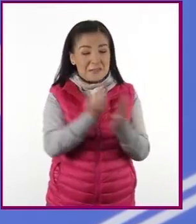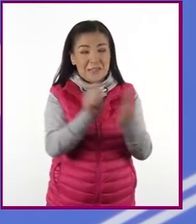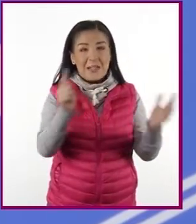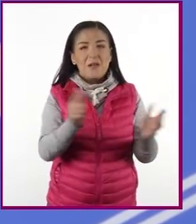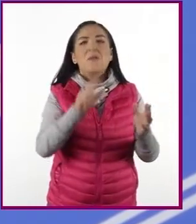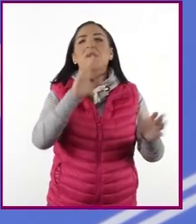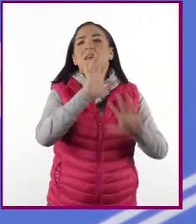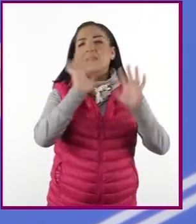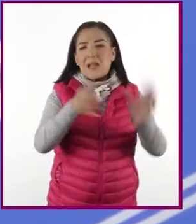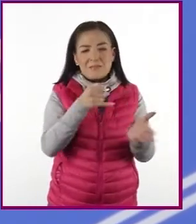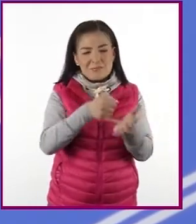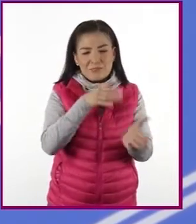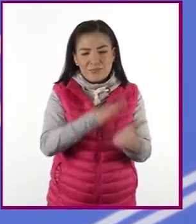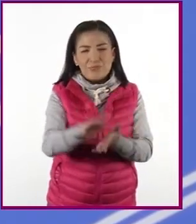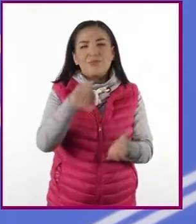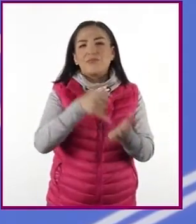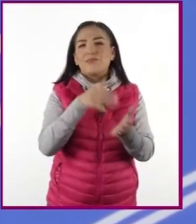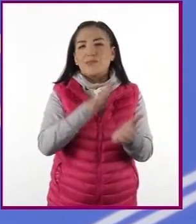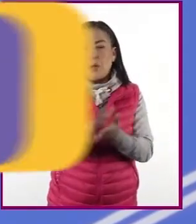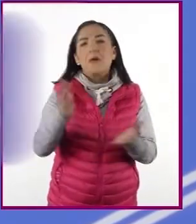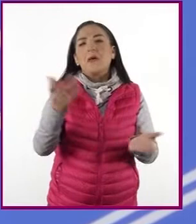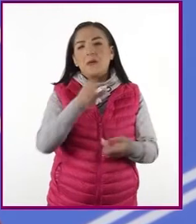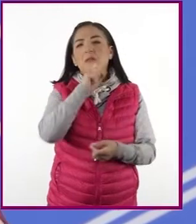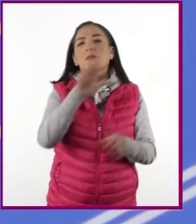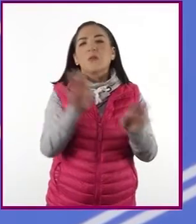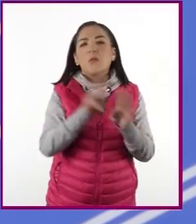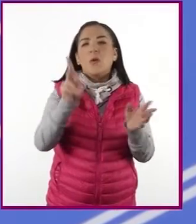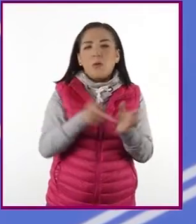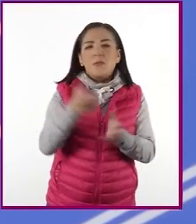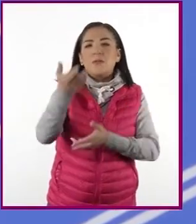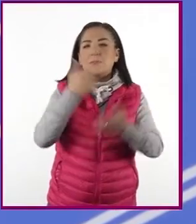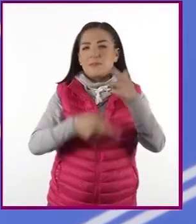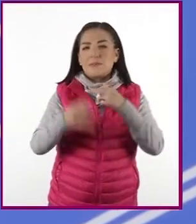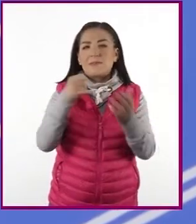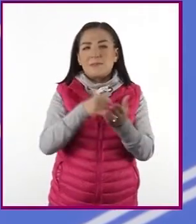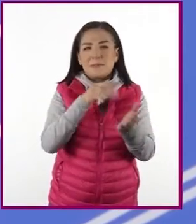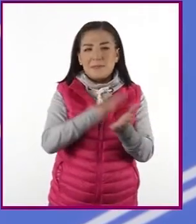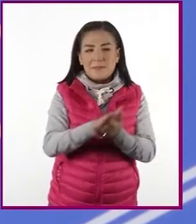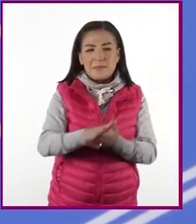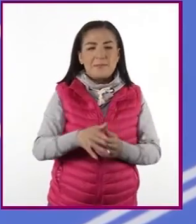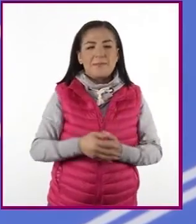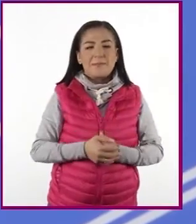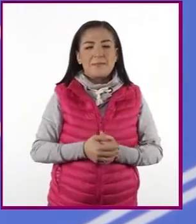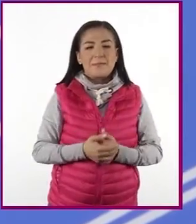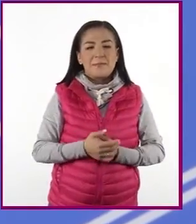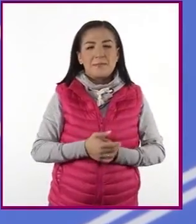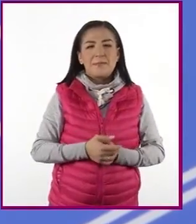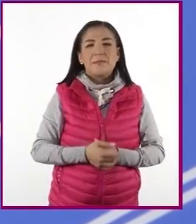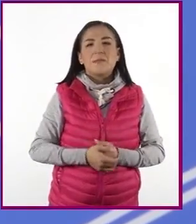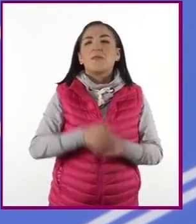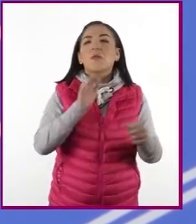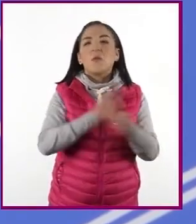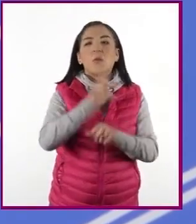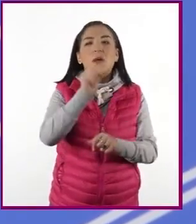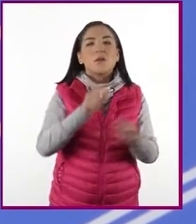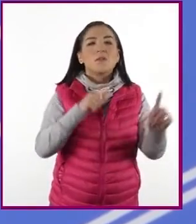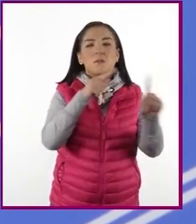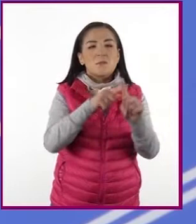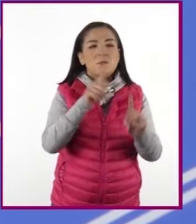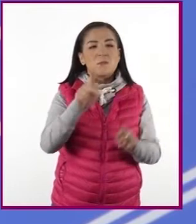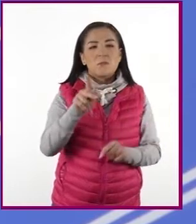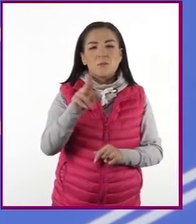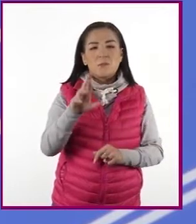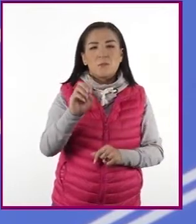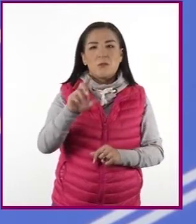reediciones. Aquí es posible que la antología tenga más de un prólogo y se especifique a